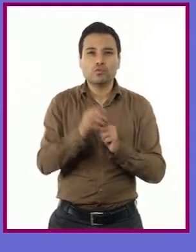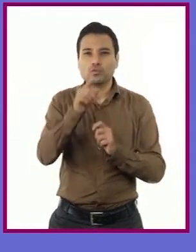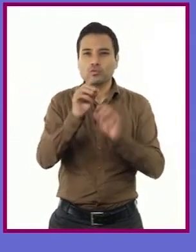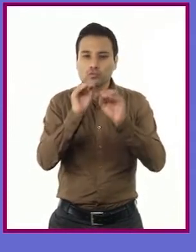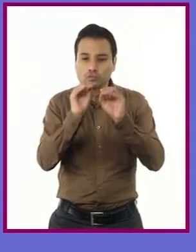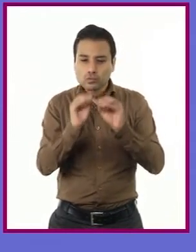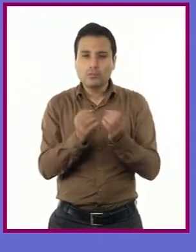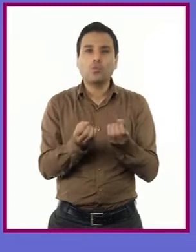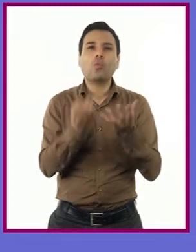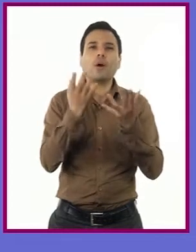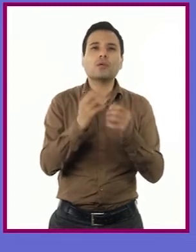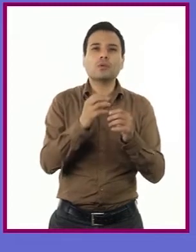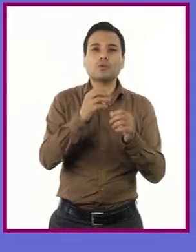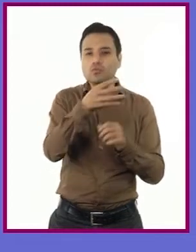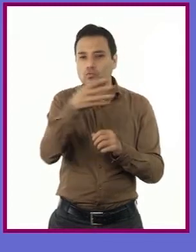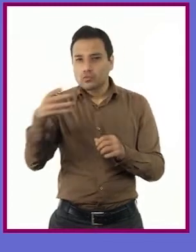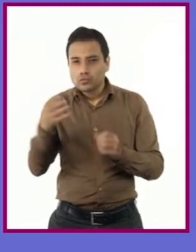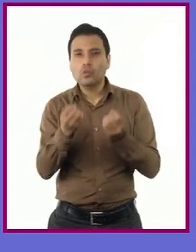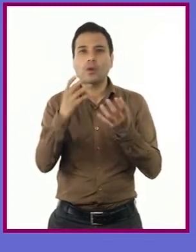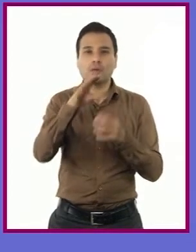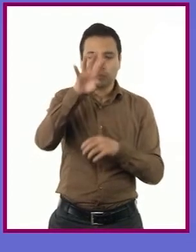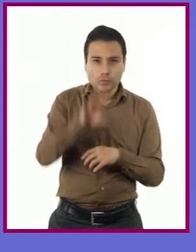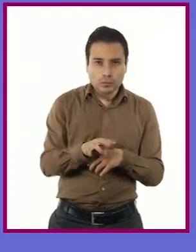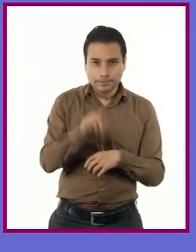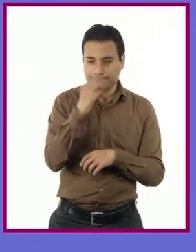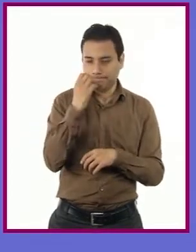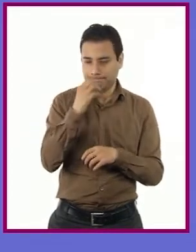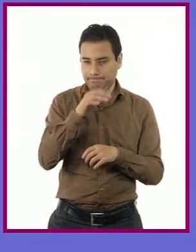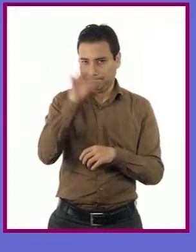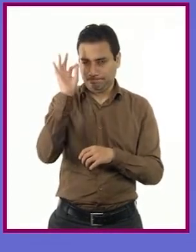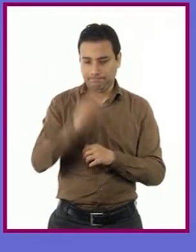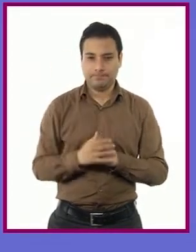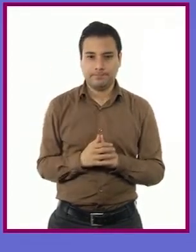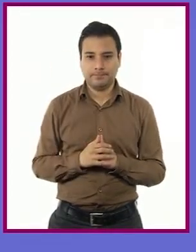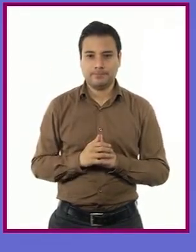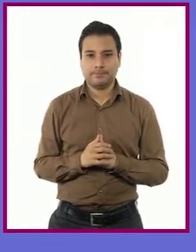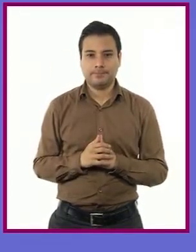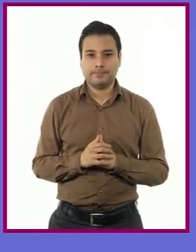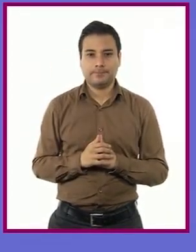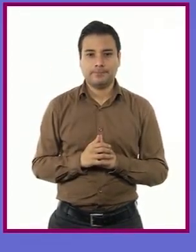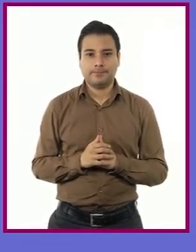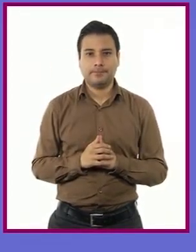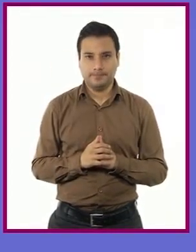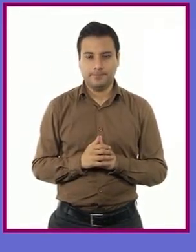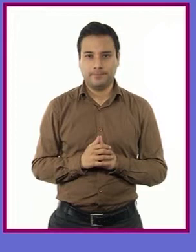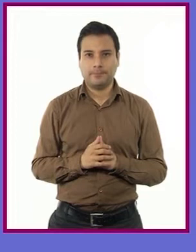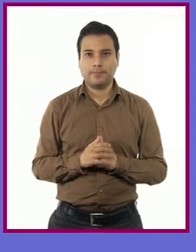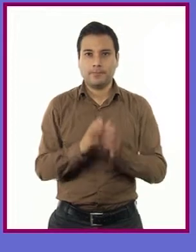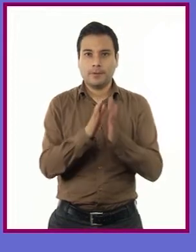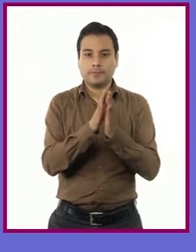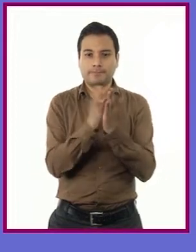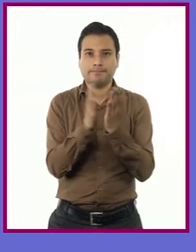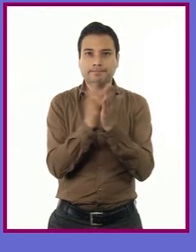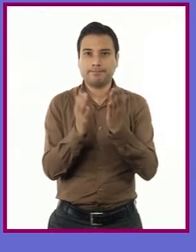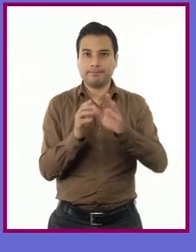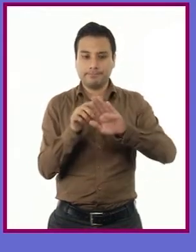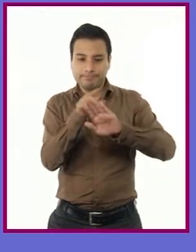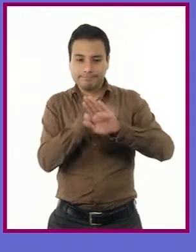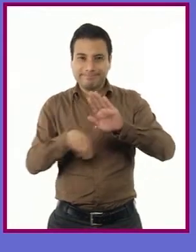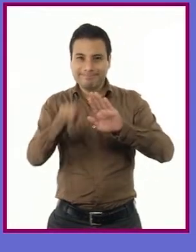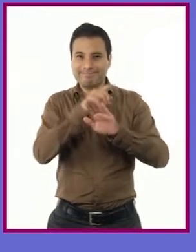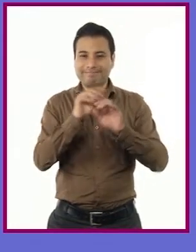de columnas y filas que necesites. Para organizar la portada del reglamento de fútbol, pega una tabla